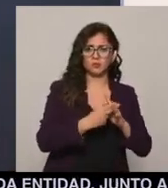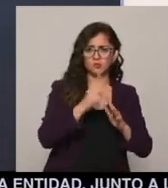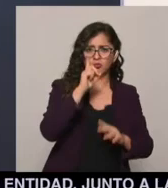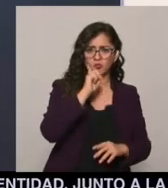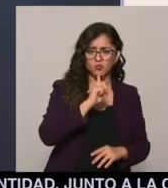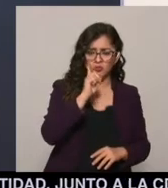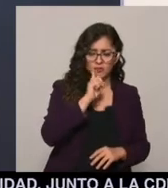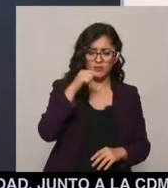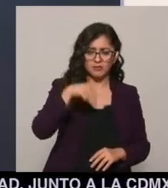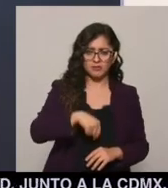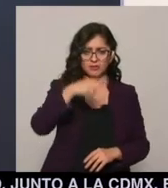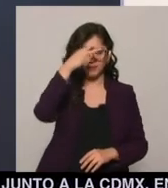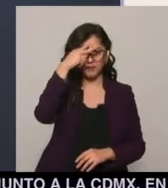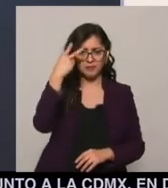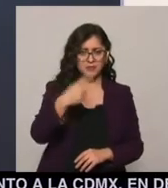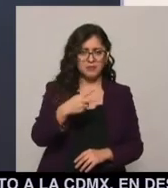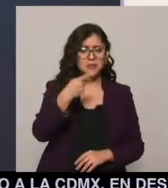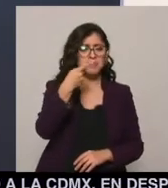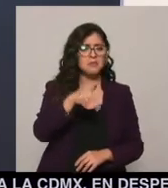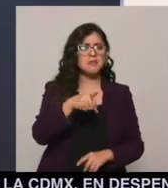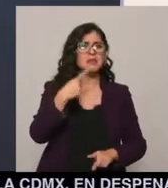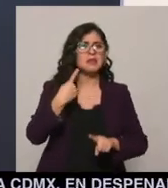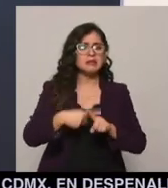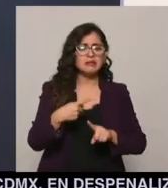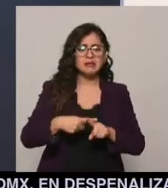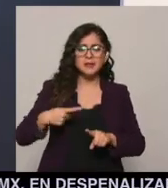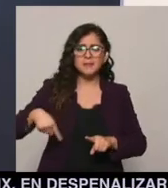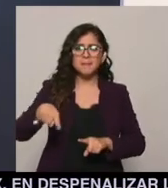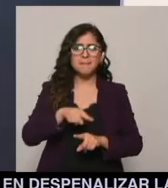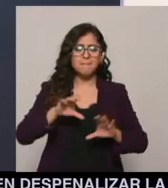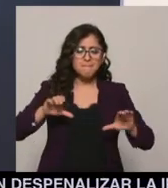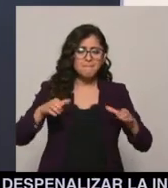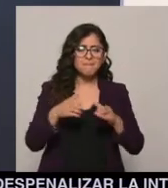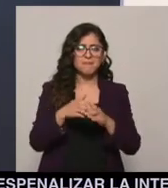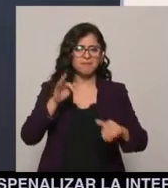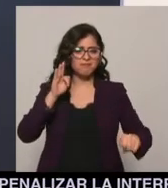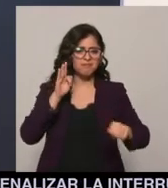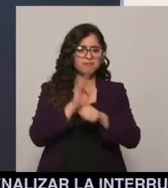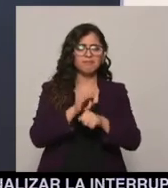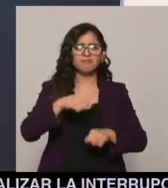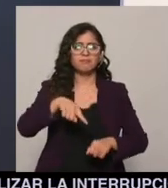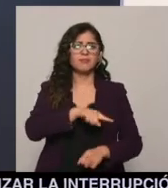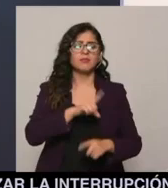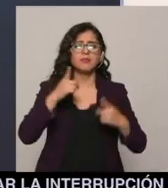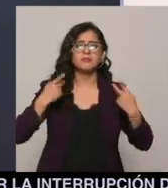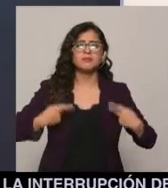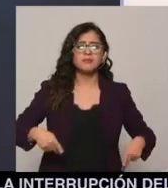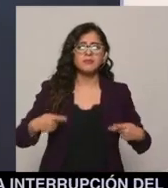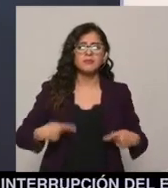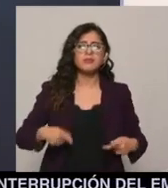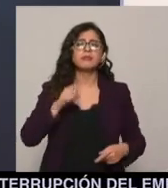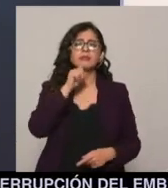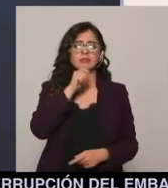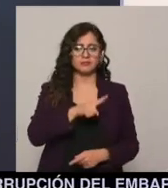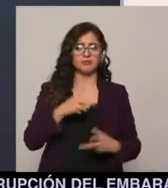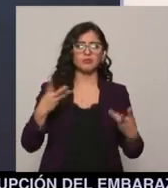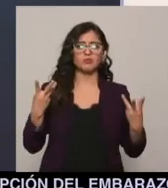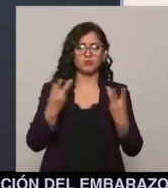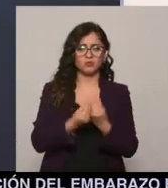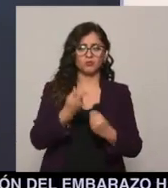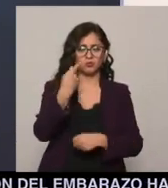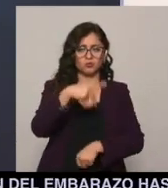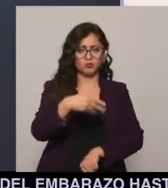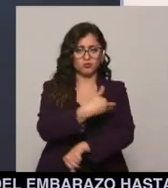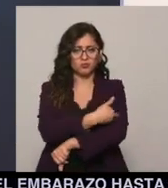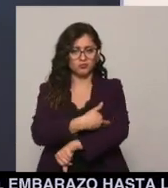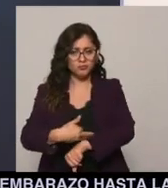México, particularmente quienes están detrás de la defensa de las víctimas y también acompañando a sus